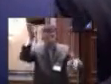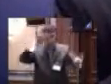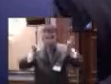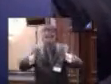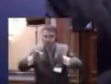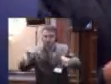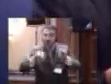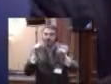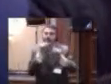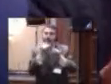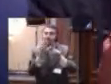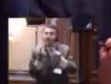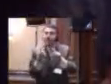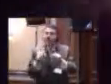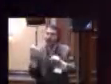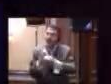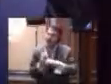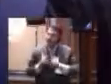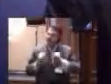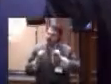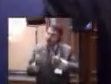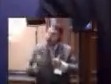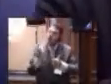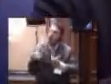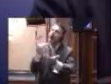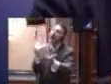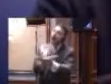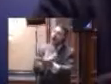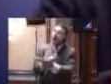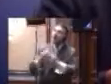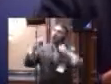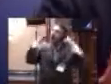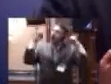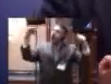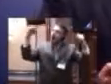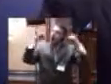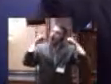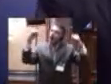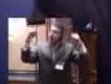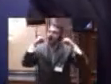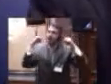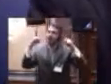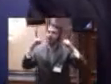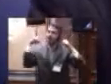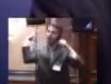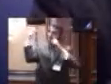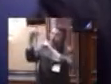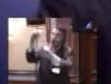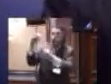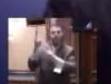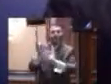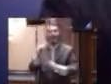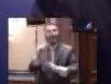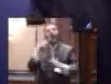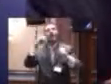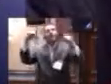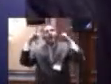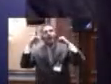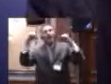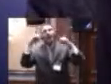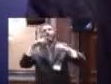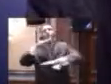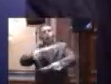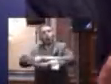hecho tendiendo los puentes y tendiendo las posibilidades de entendimiento y